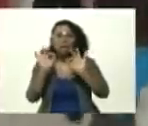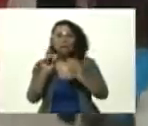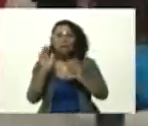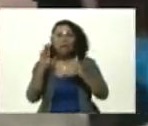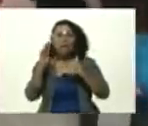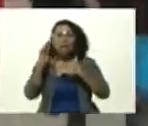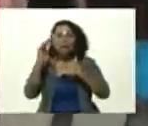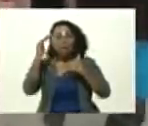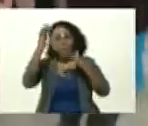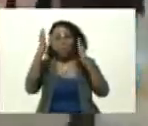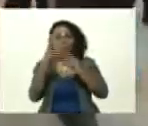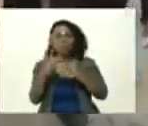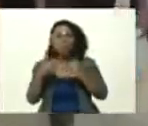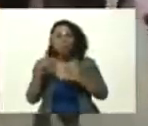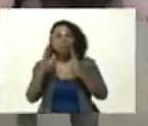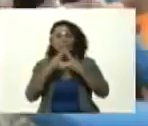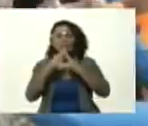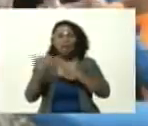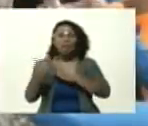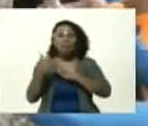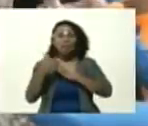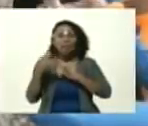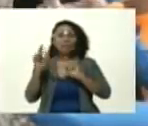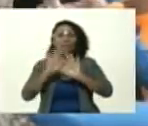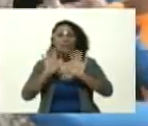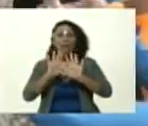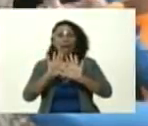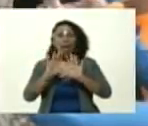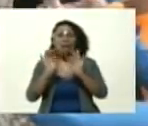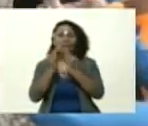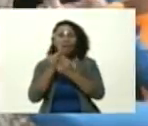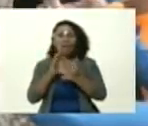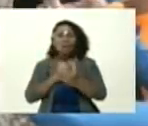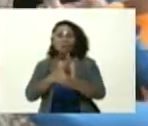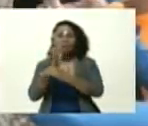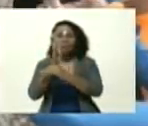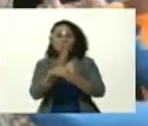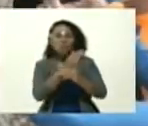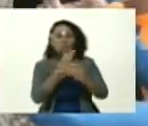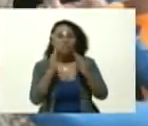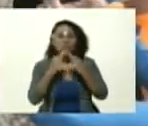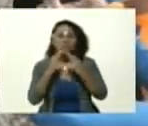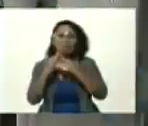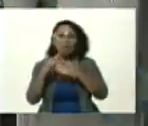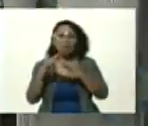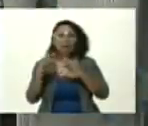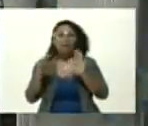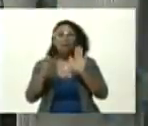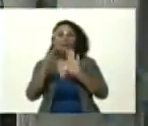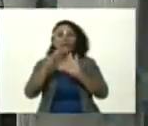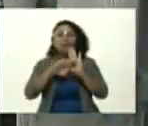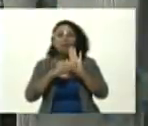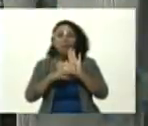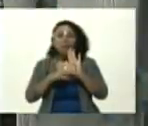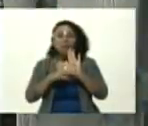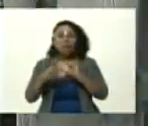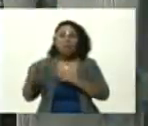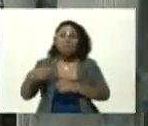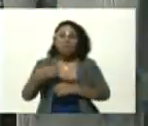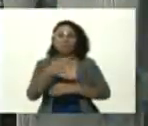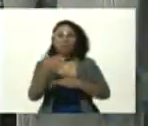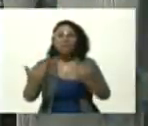afectadas, afortunadamente ya las familias están regresando a sus sectores. El nivel del río que